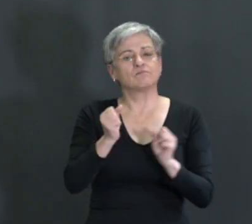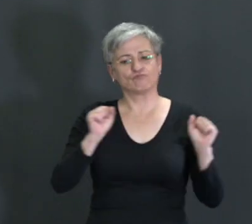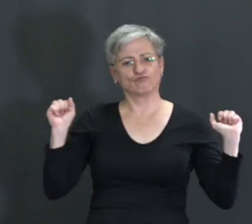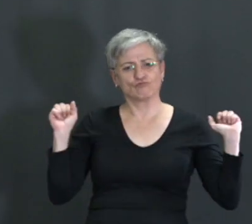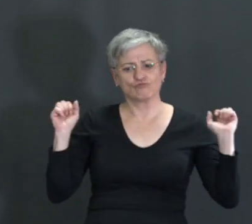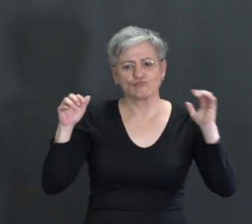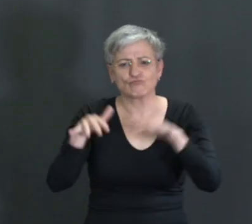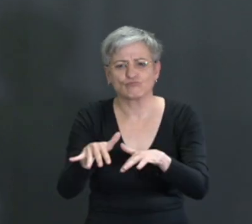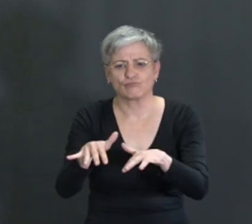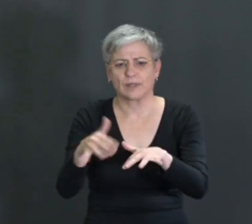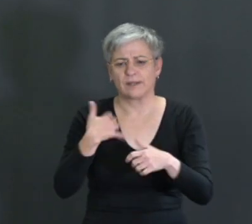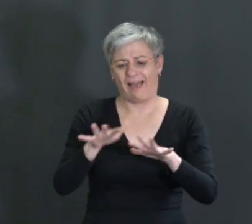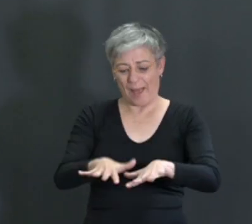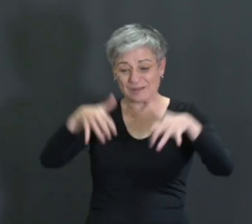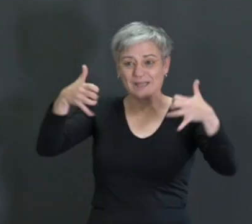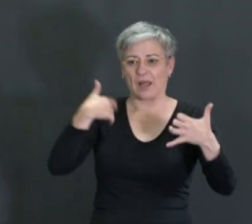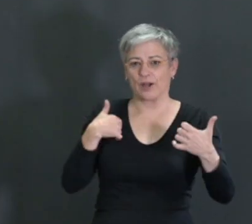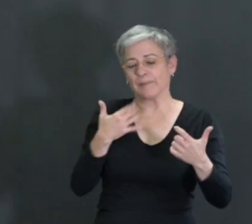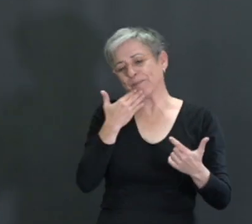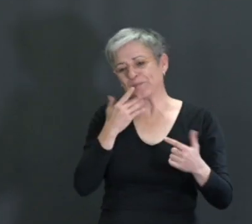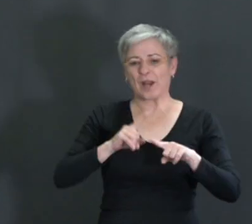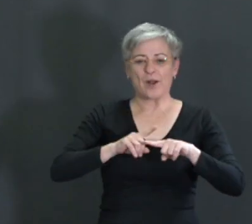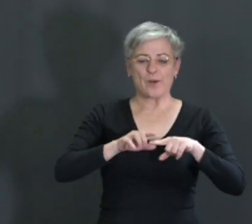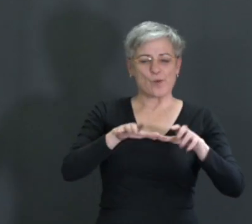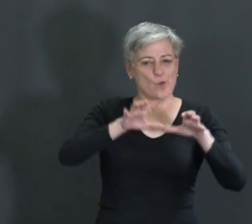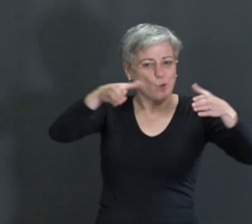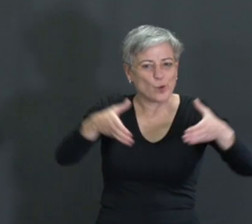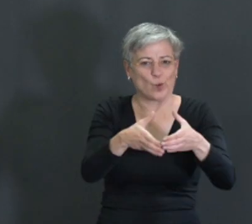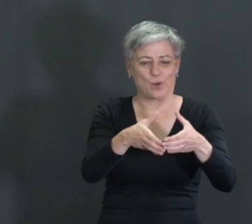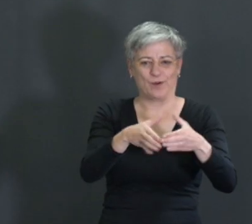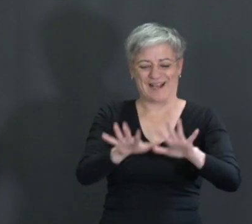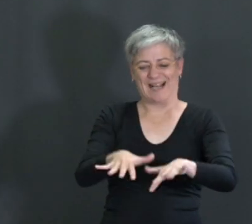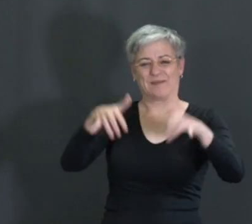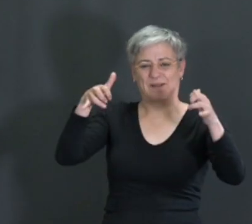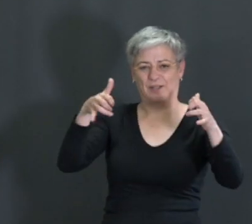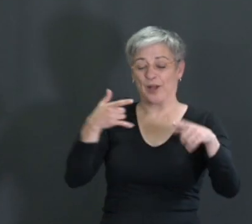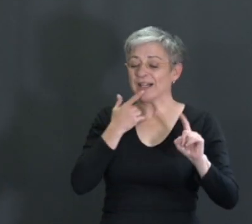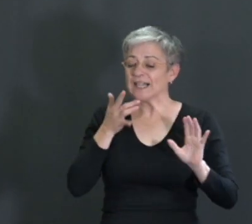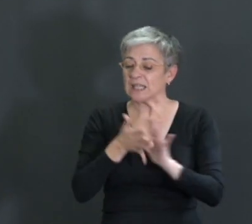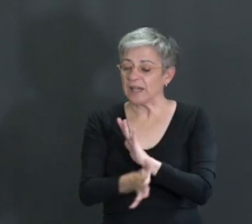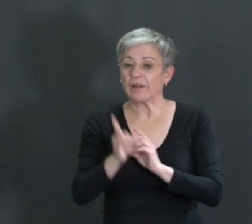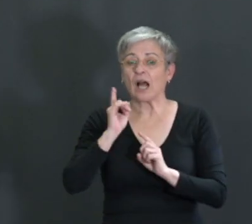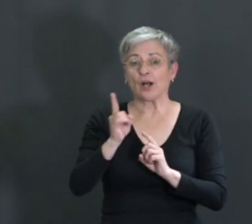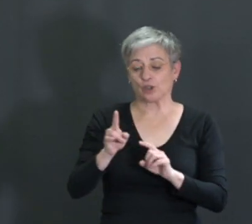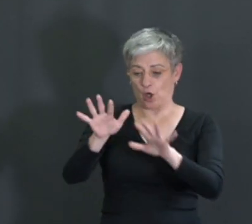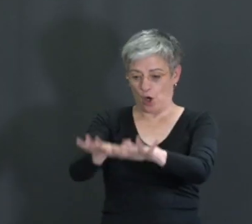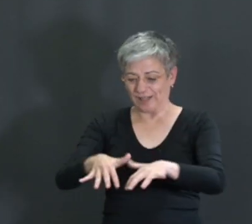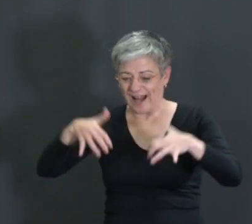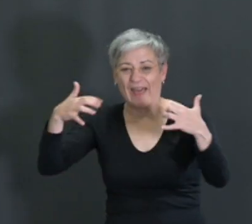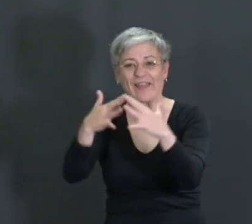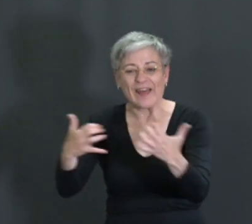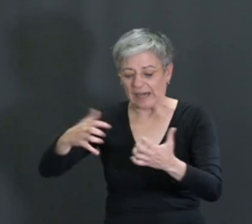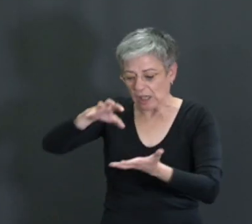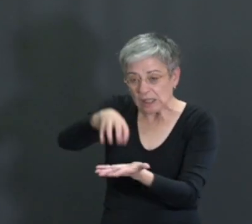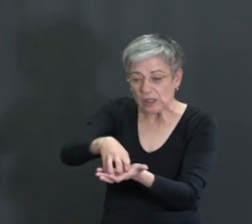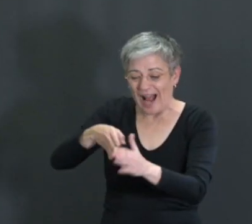masiva de espectadores. Ya tenemos una familia que no es solamente la instalación deportiva y los graderíos, que ya